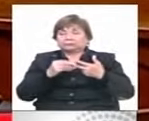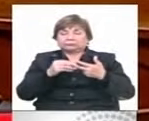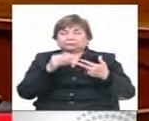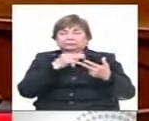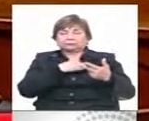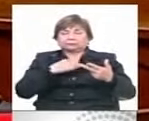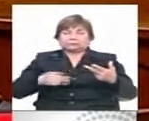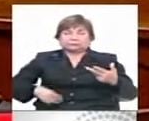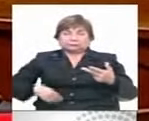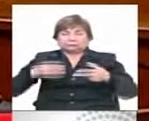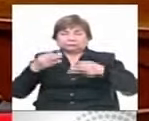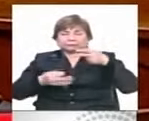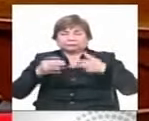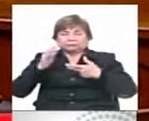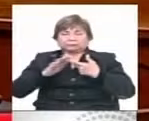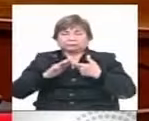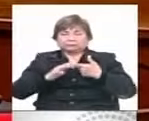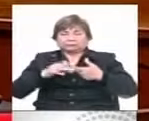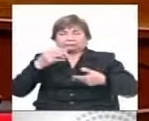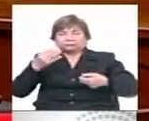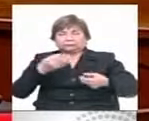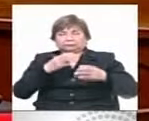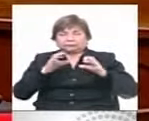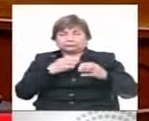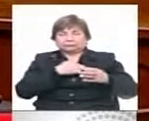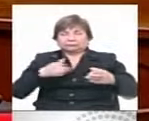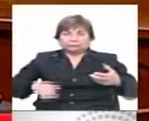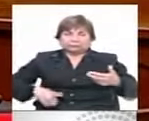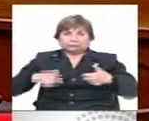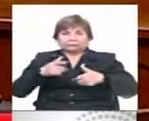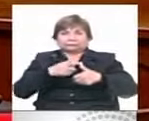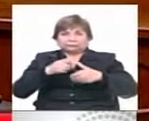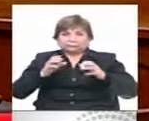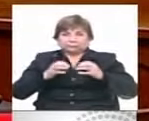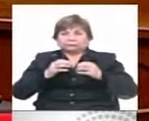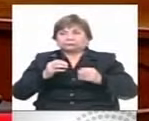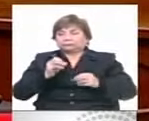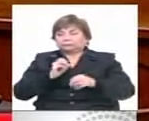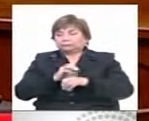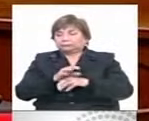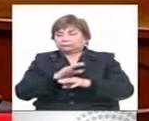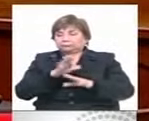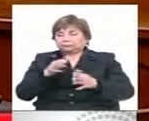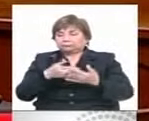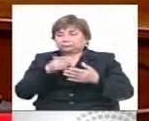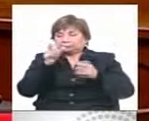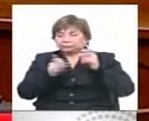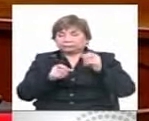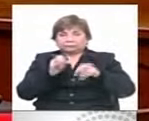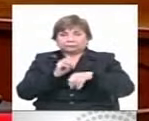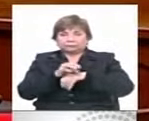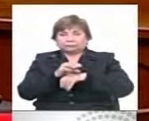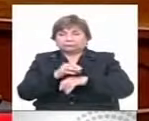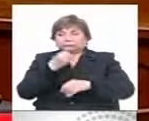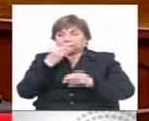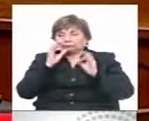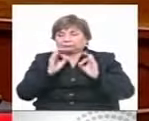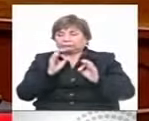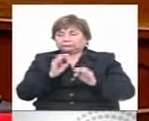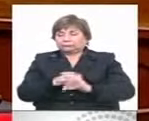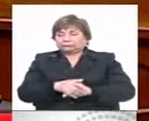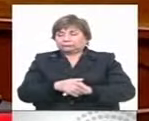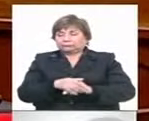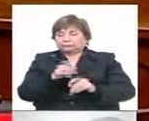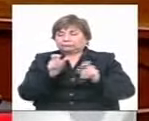y expectativas de todos los peruanos y peruanas. Orientación al ciudadano con eficiencia.